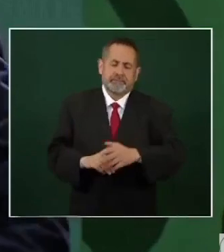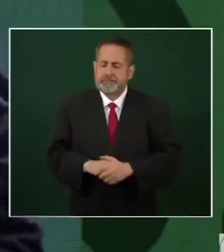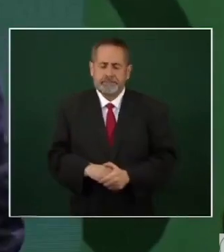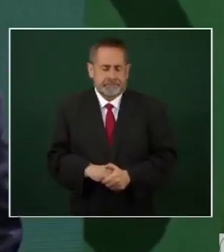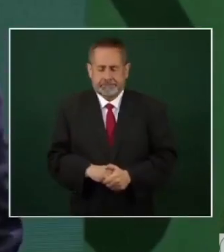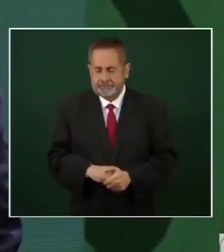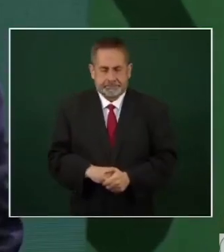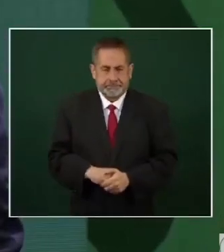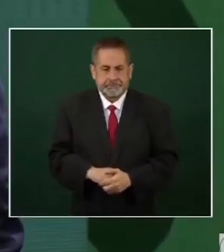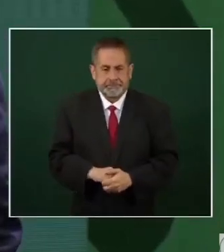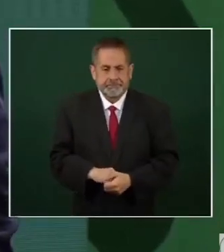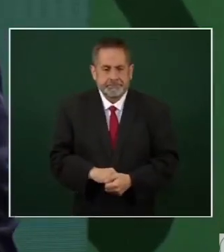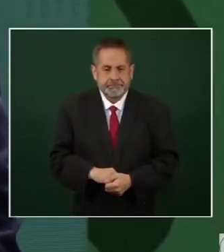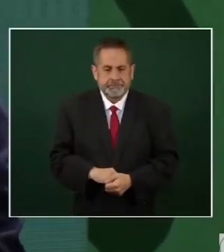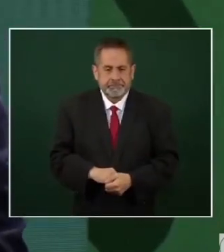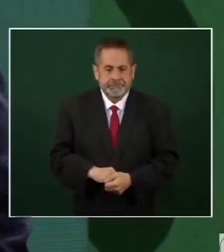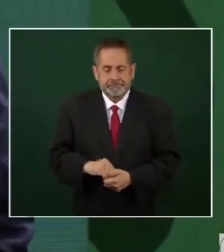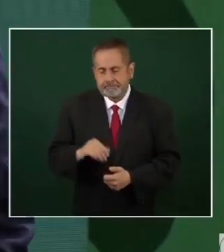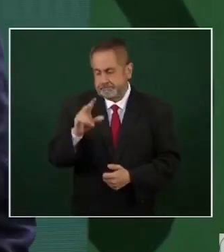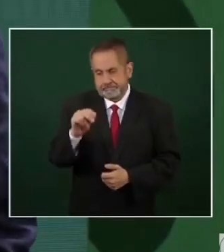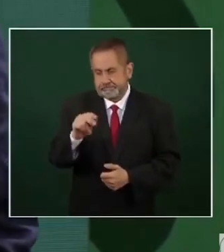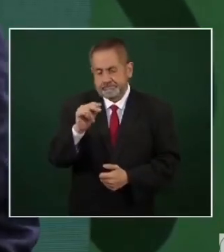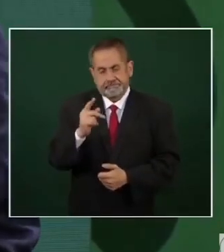la carretera. Pues no,